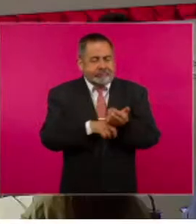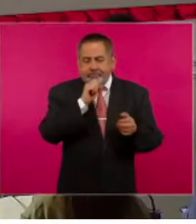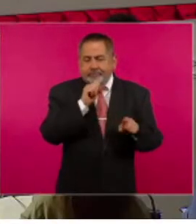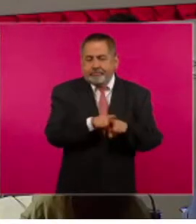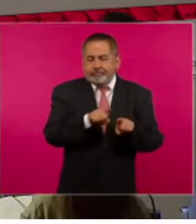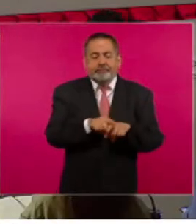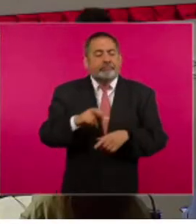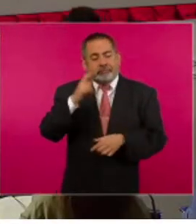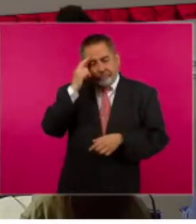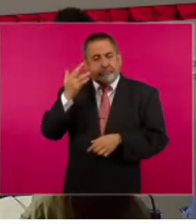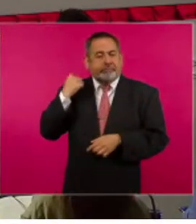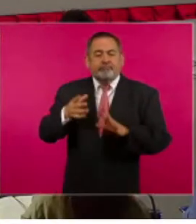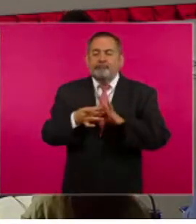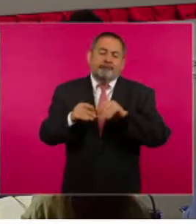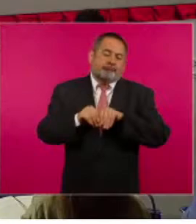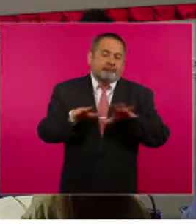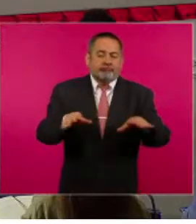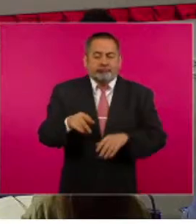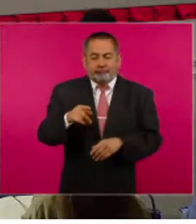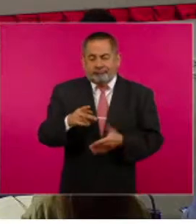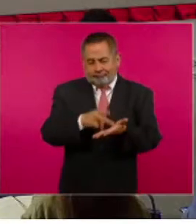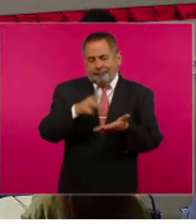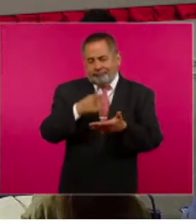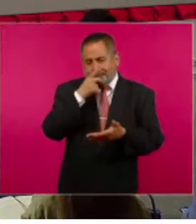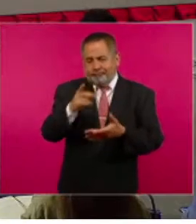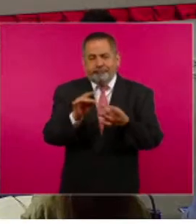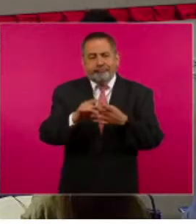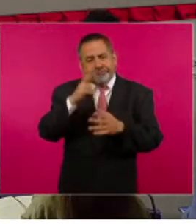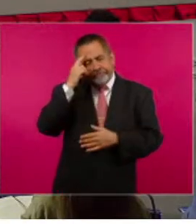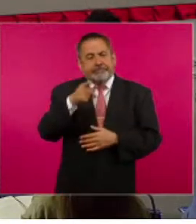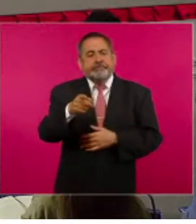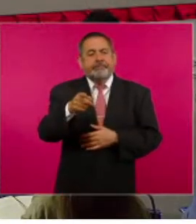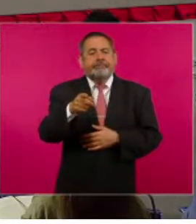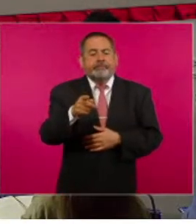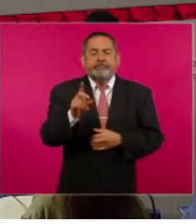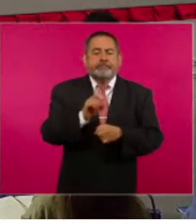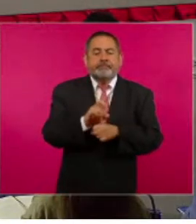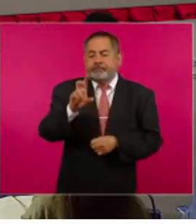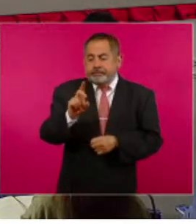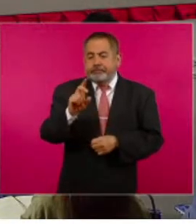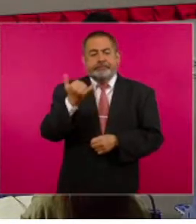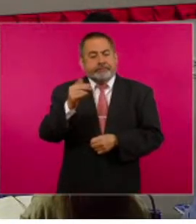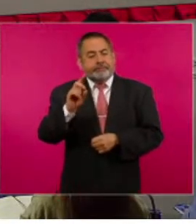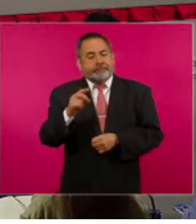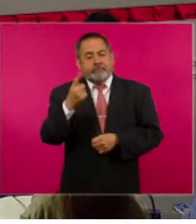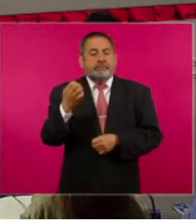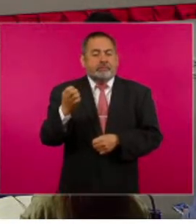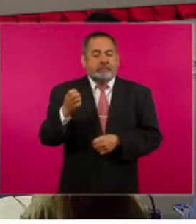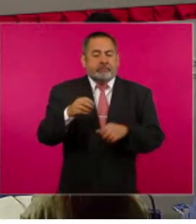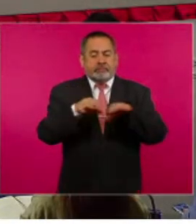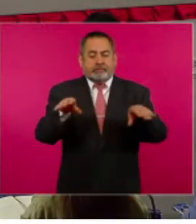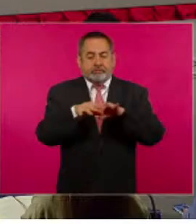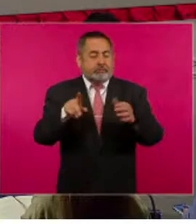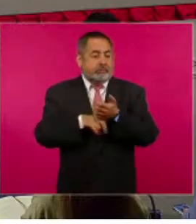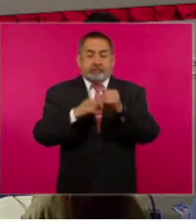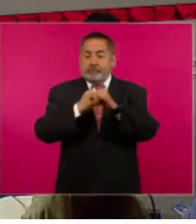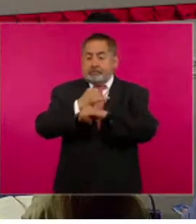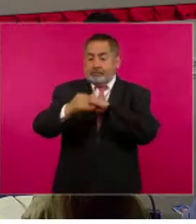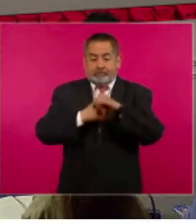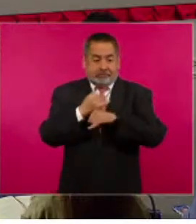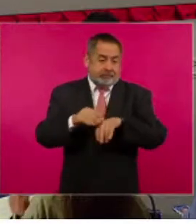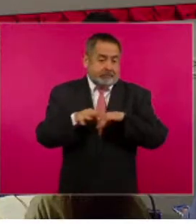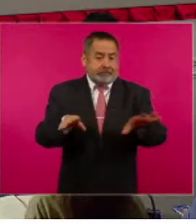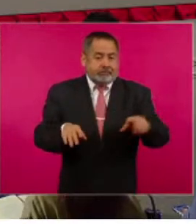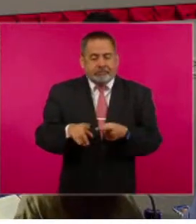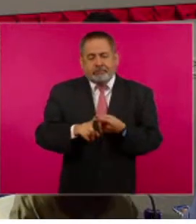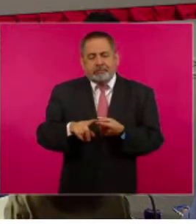dos artículos publicados, que esto también ya lo hemos dicho, pero es muy importante reforzarlo, el 30 y 31 de enero por medios internacionales, la Deutsche Welle